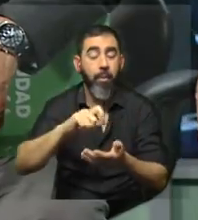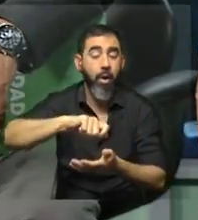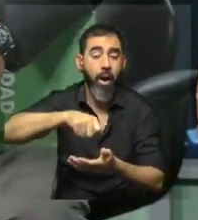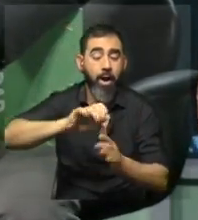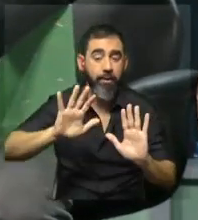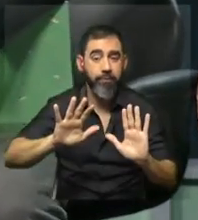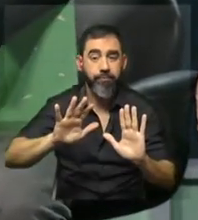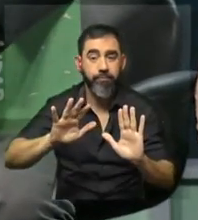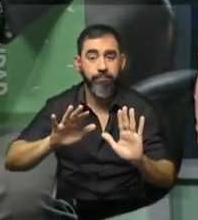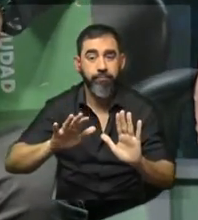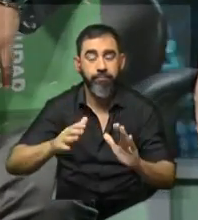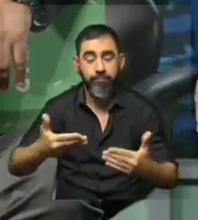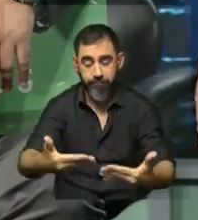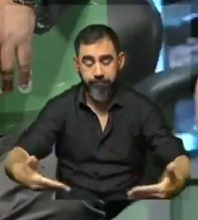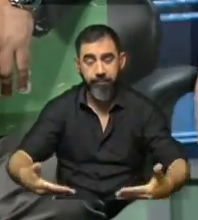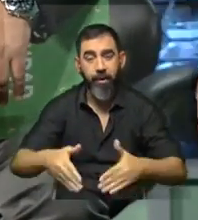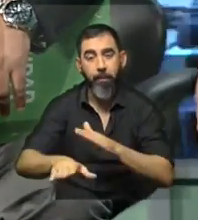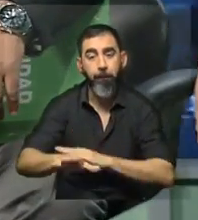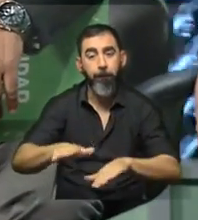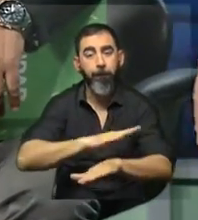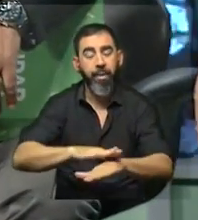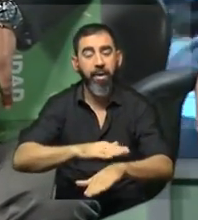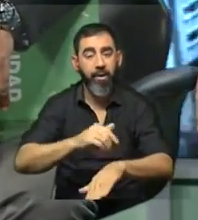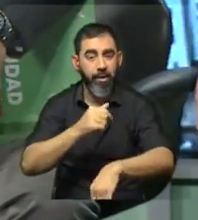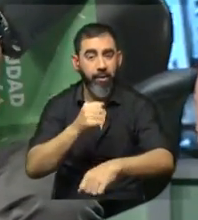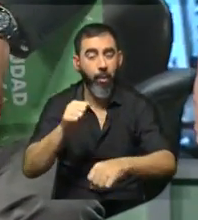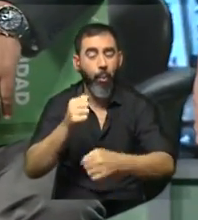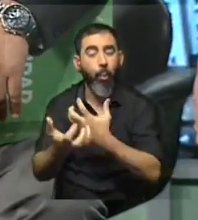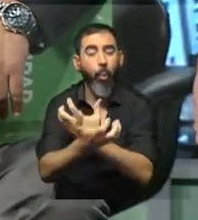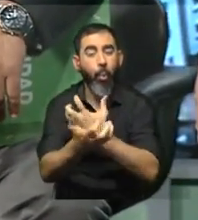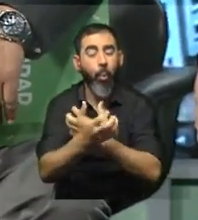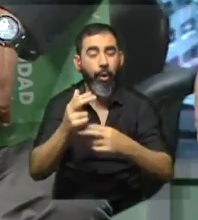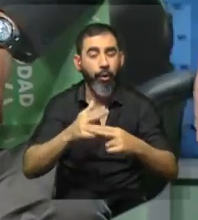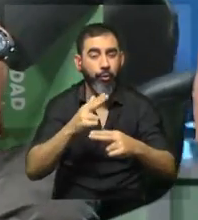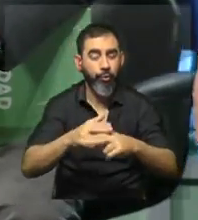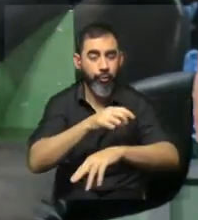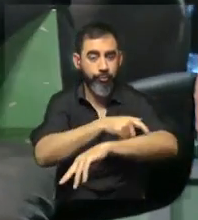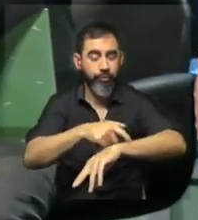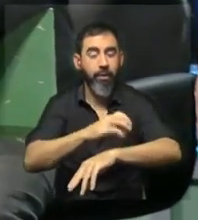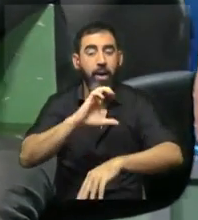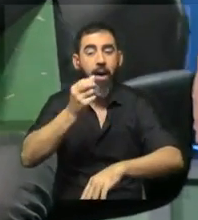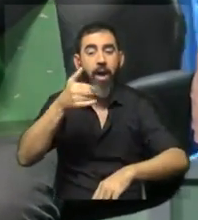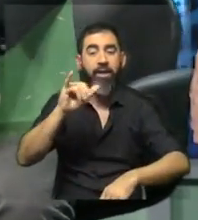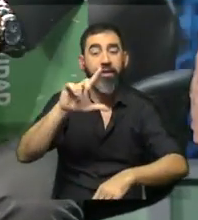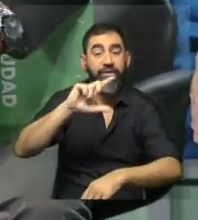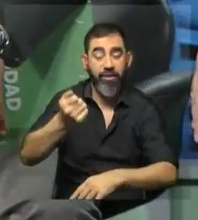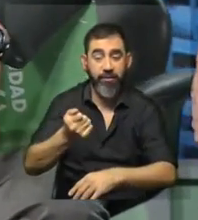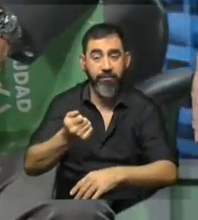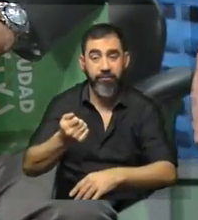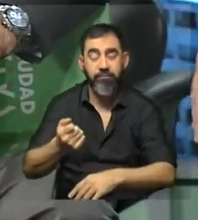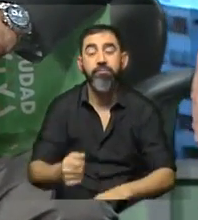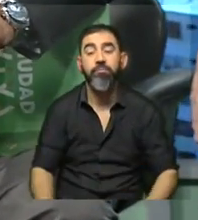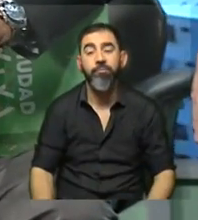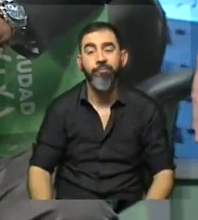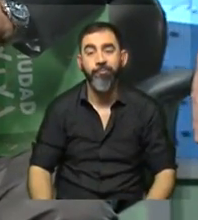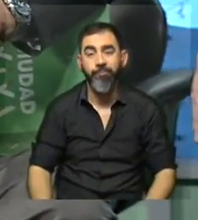menos, a la tibia del peroné, digamos, los huesos de la rodilla al tobillo, se le dice la canilla. Entonces,